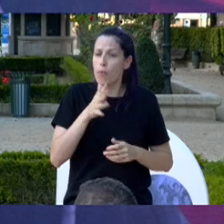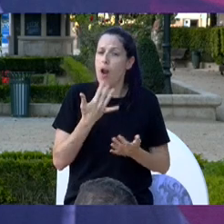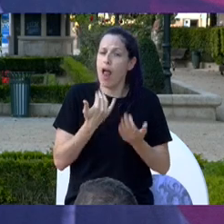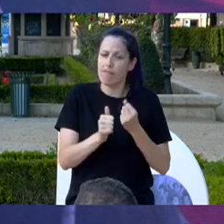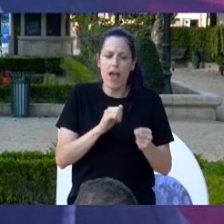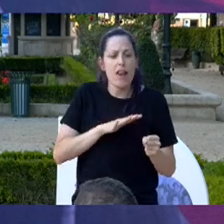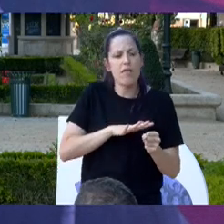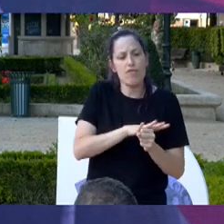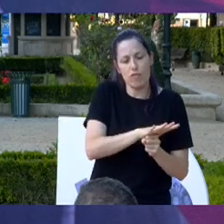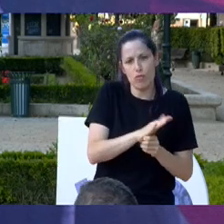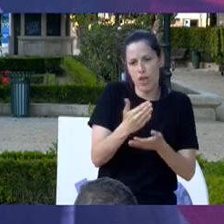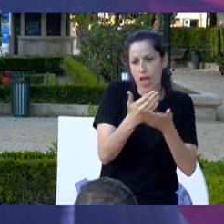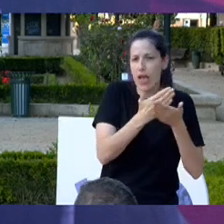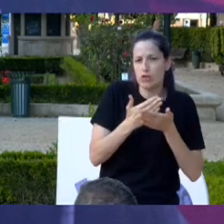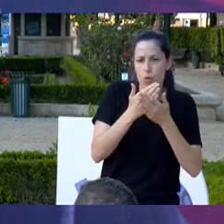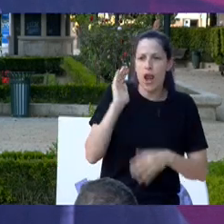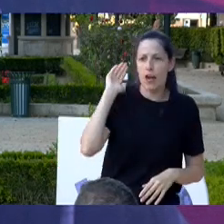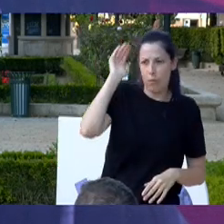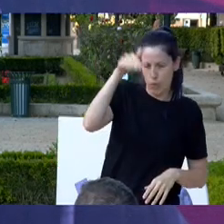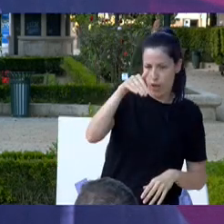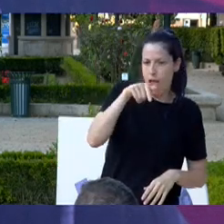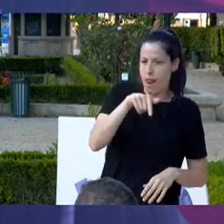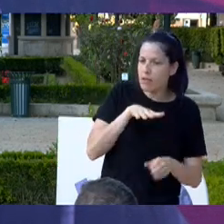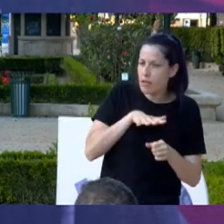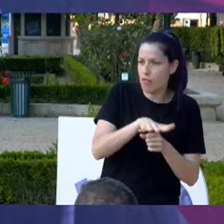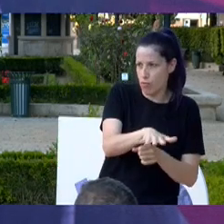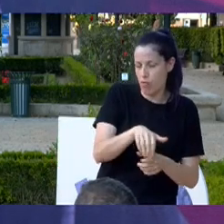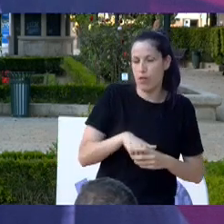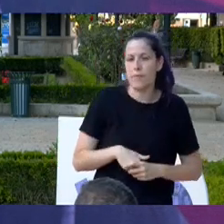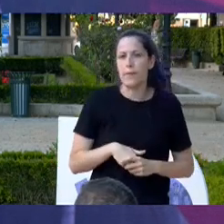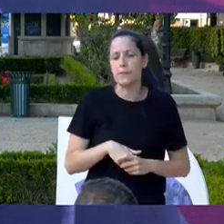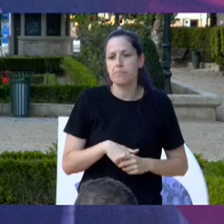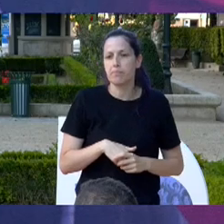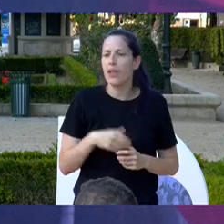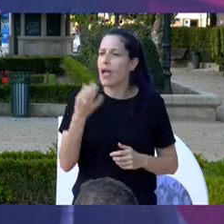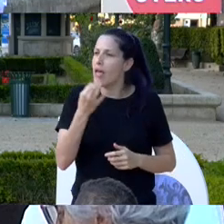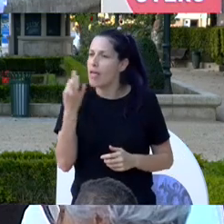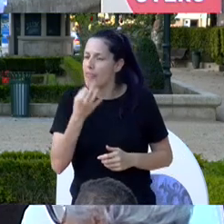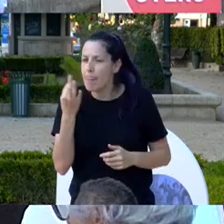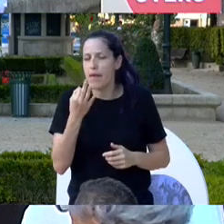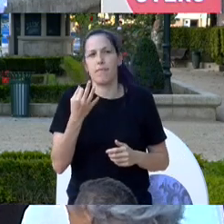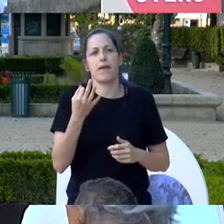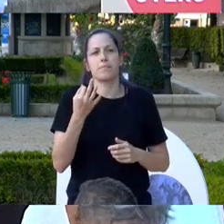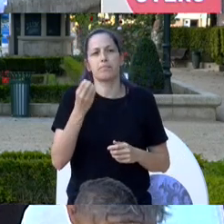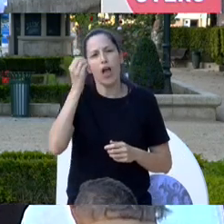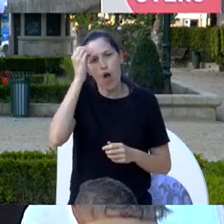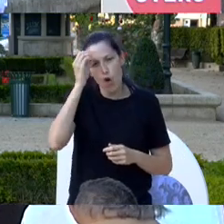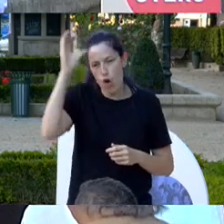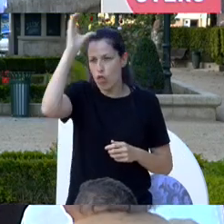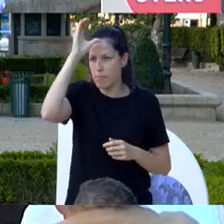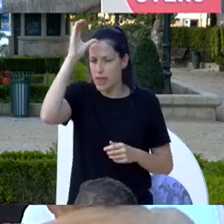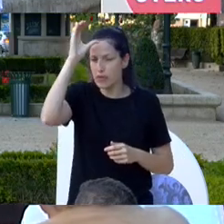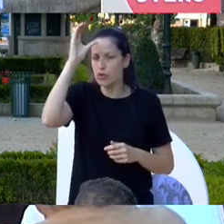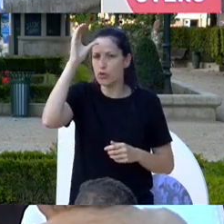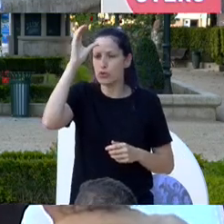escola republicana, que era que había que poñer por riba o coñecemento aos dogmas, non? Era unha